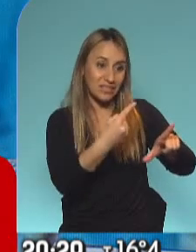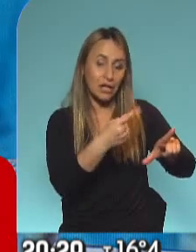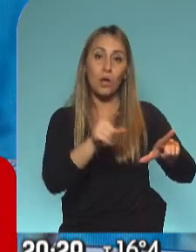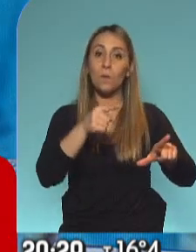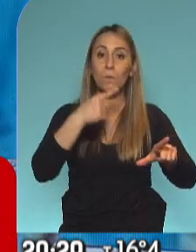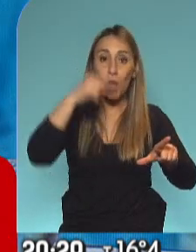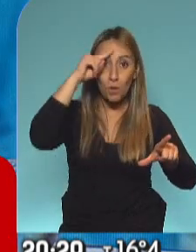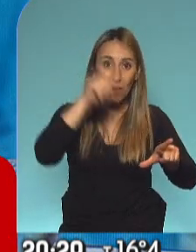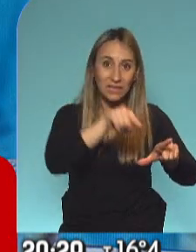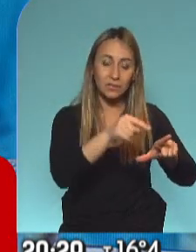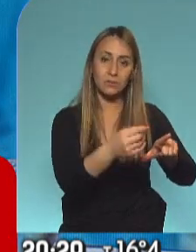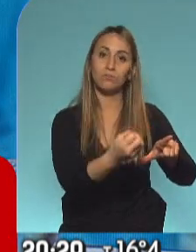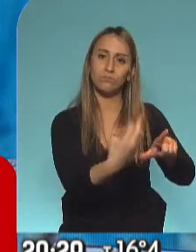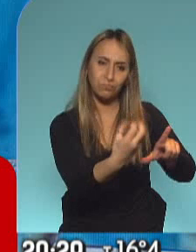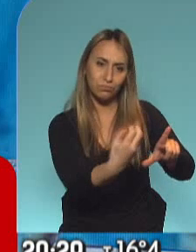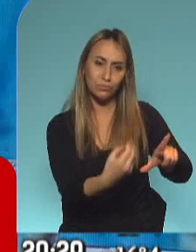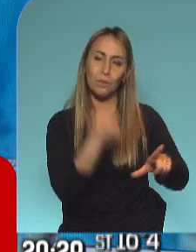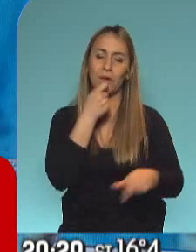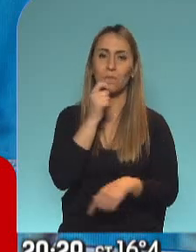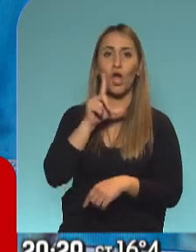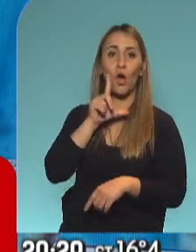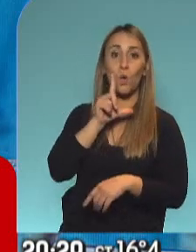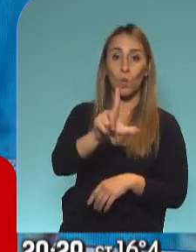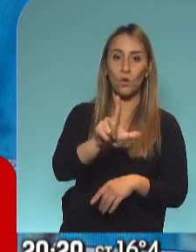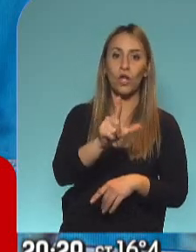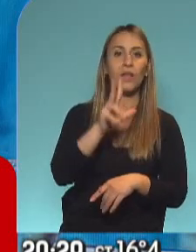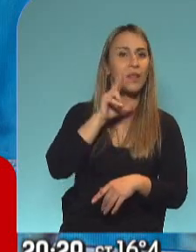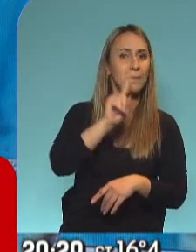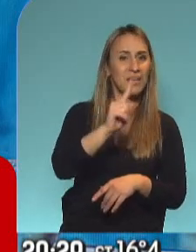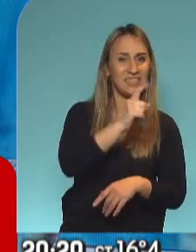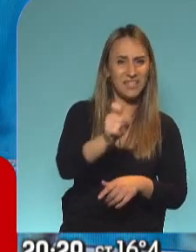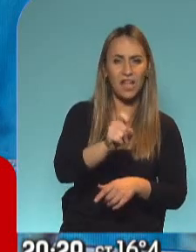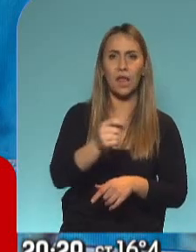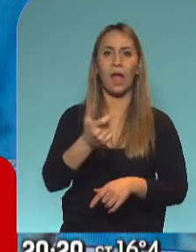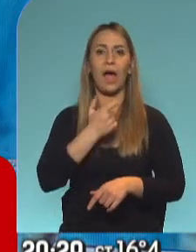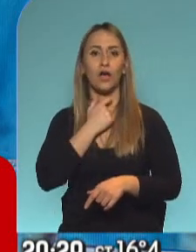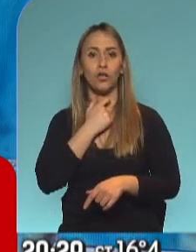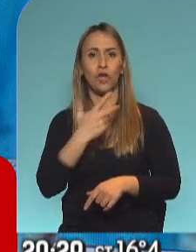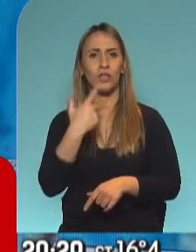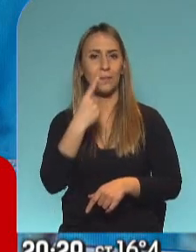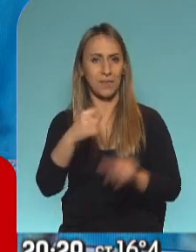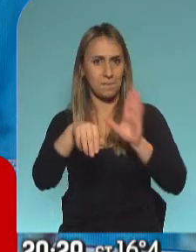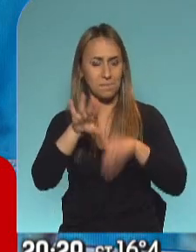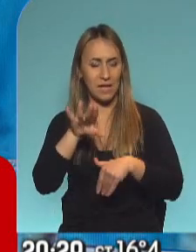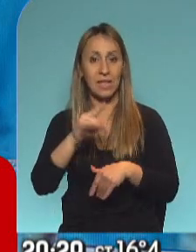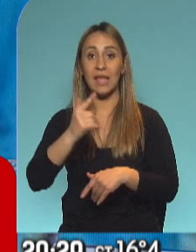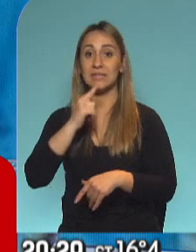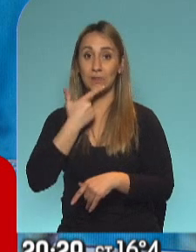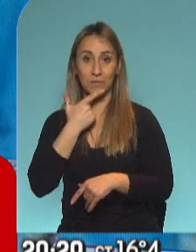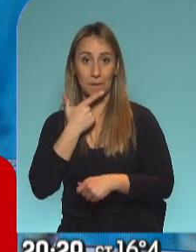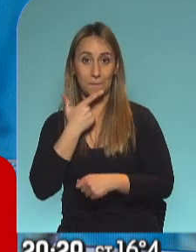En julio son más de 3.100 muertos, en agosto más de 3.000, y en